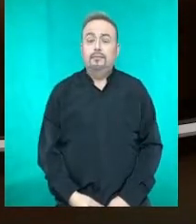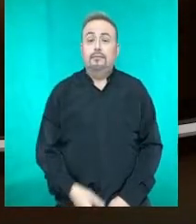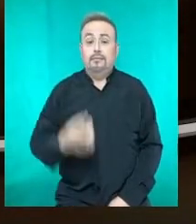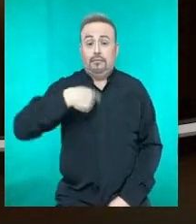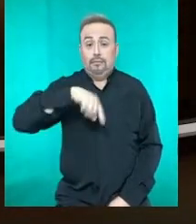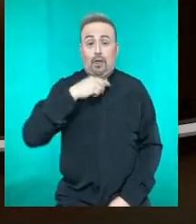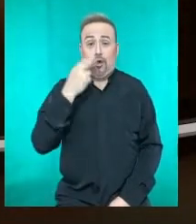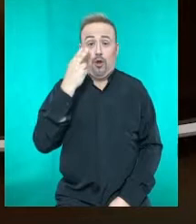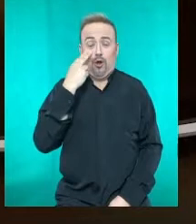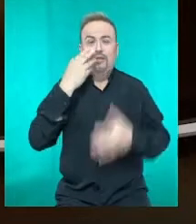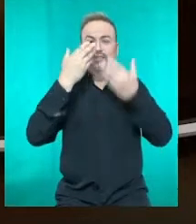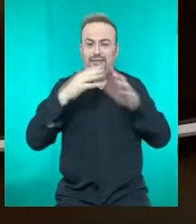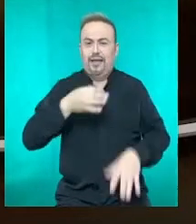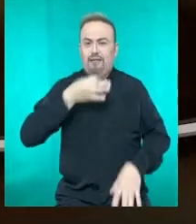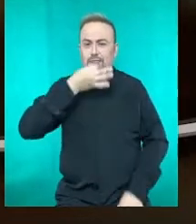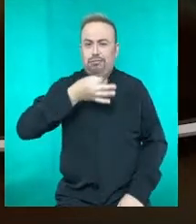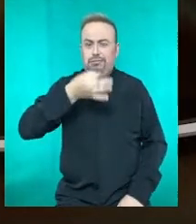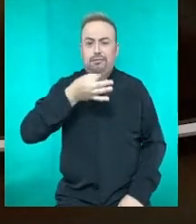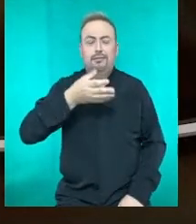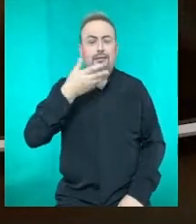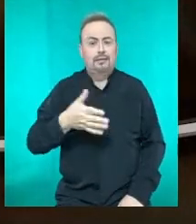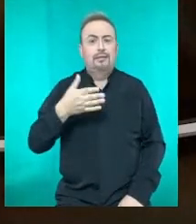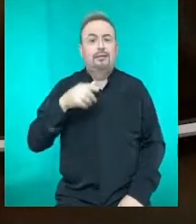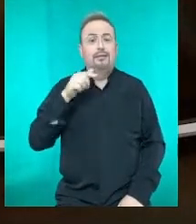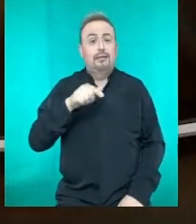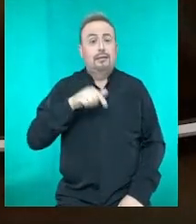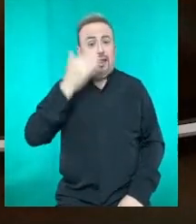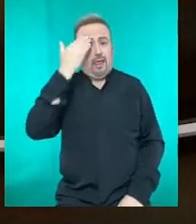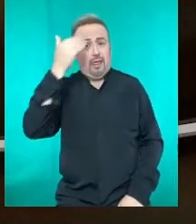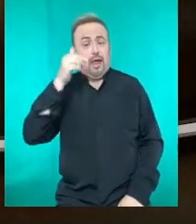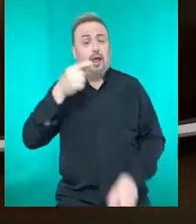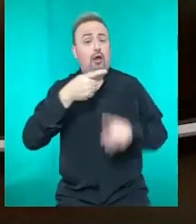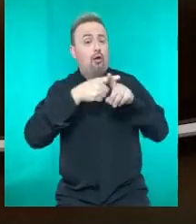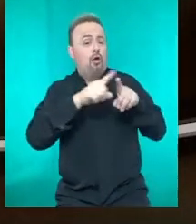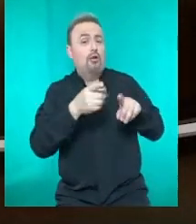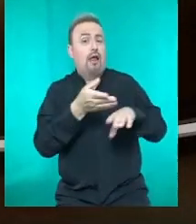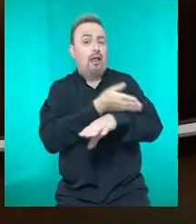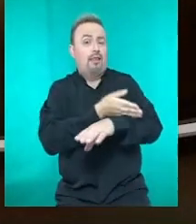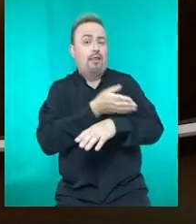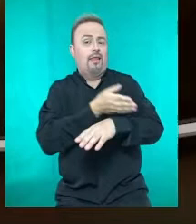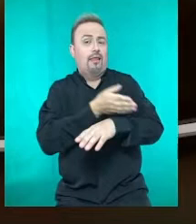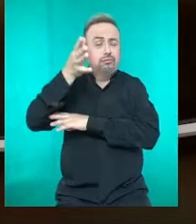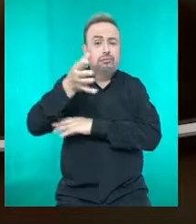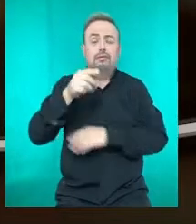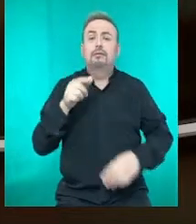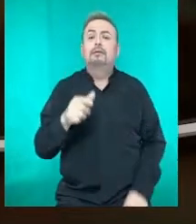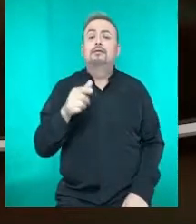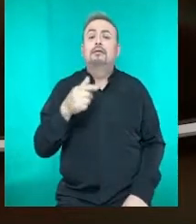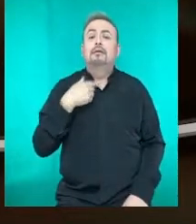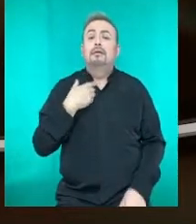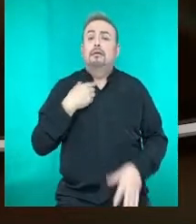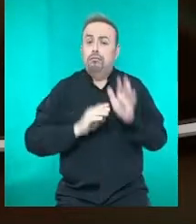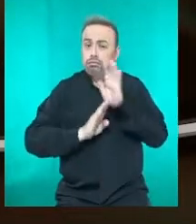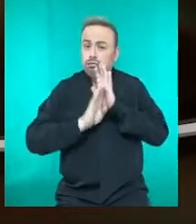conocemos y ya se ha hablado a lo largo de la jornada en otras presentaciones, los desarrollos,